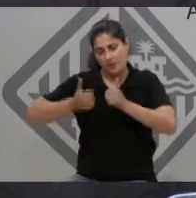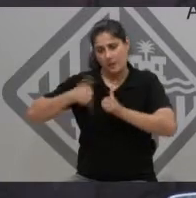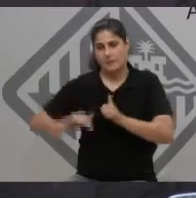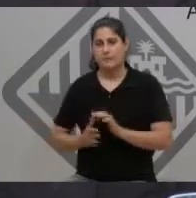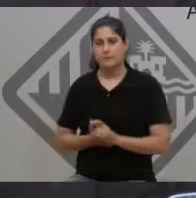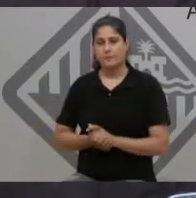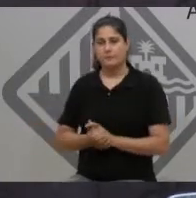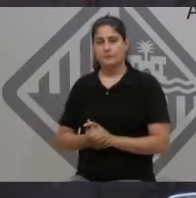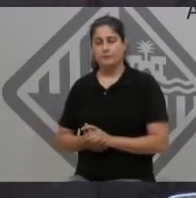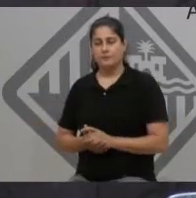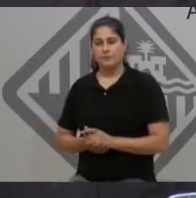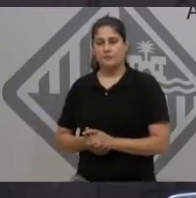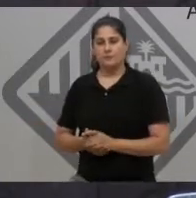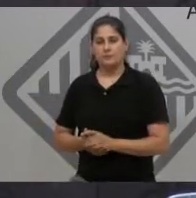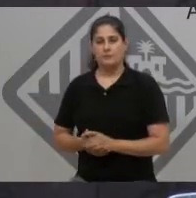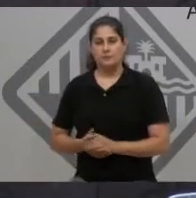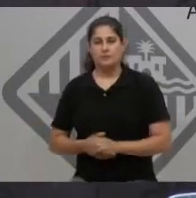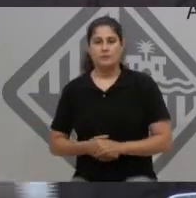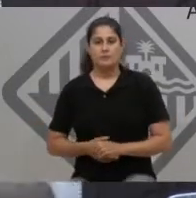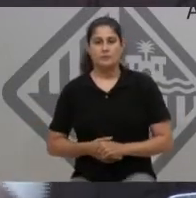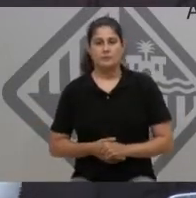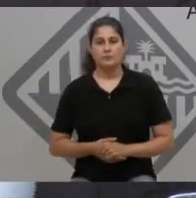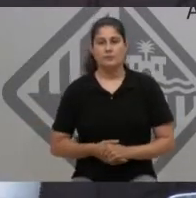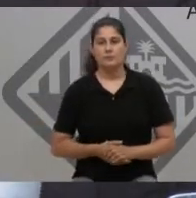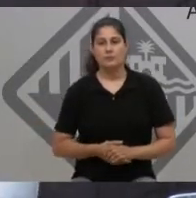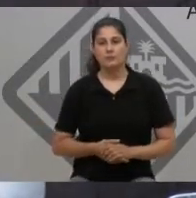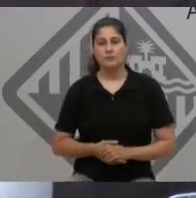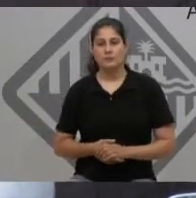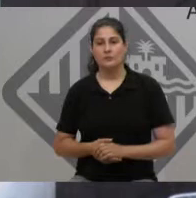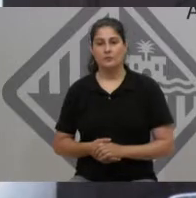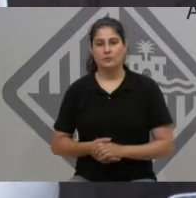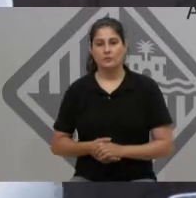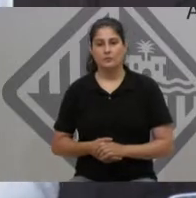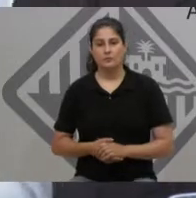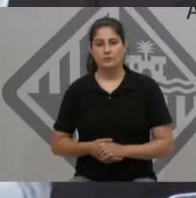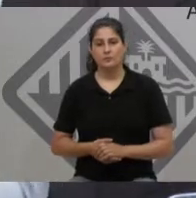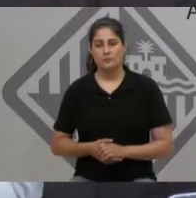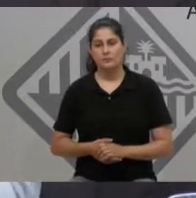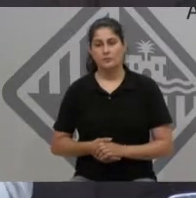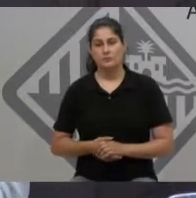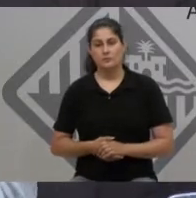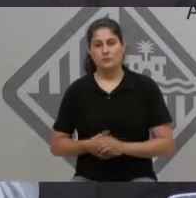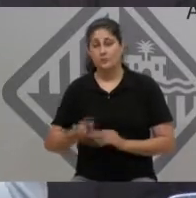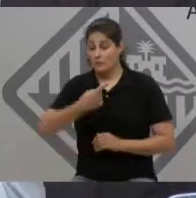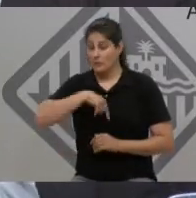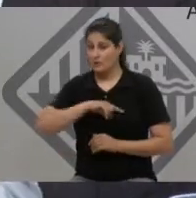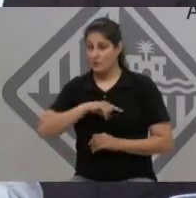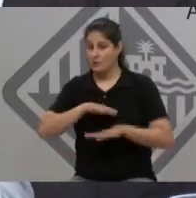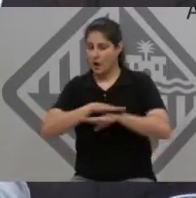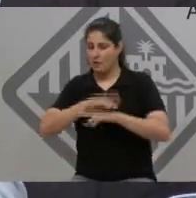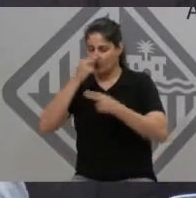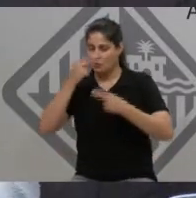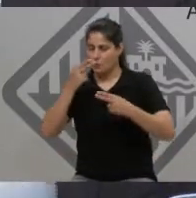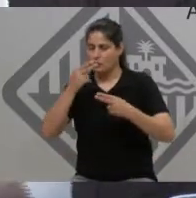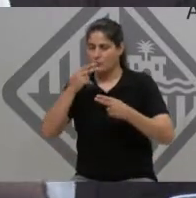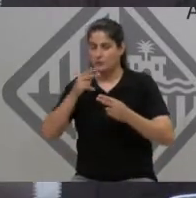finalmente, como defensores de una administración pública y especialmente de la administración municipal, hemos avanzado y seguimos